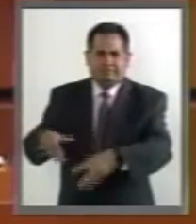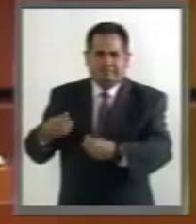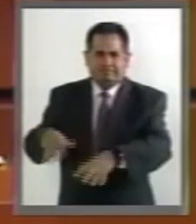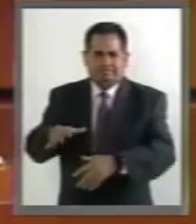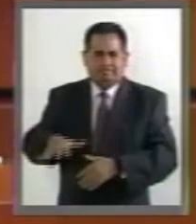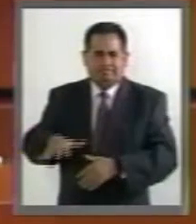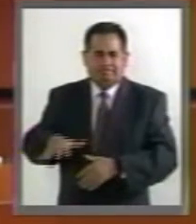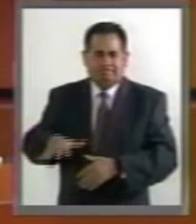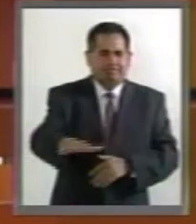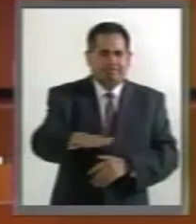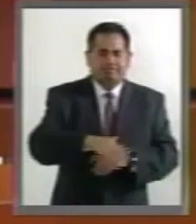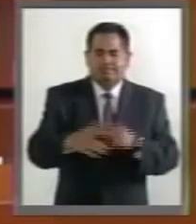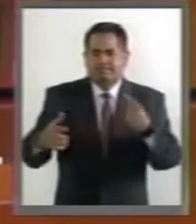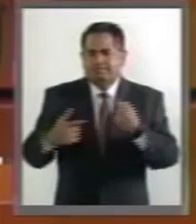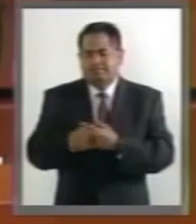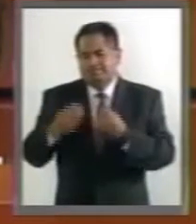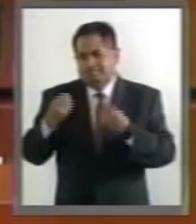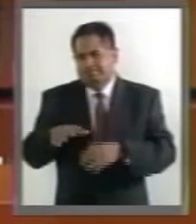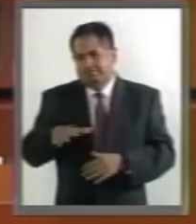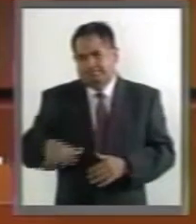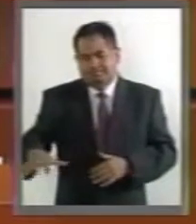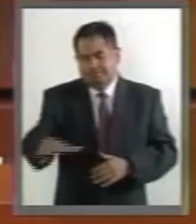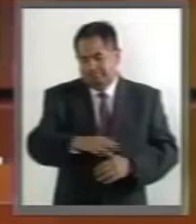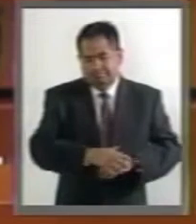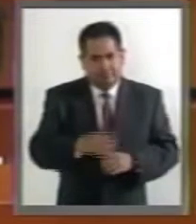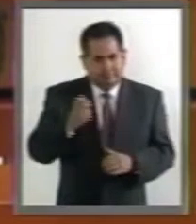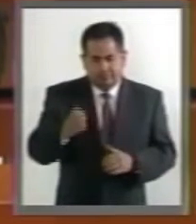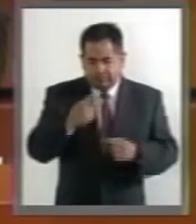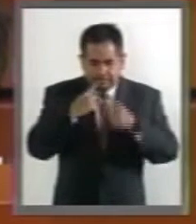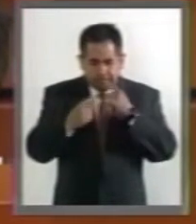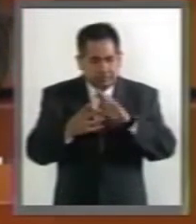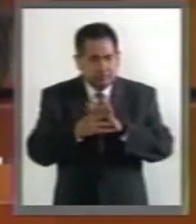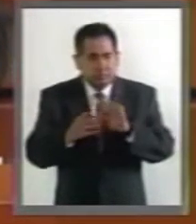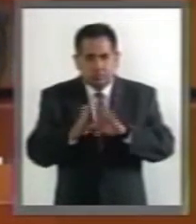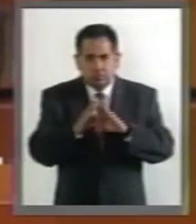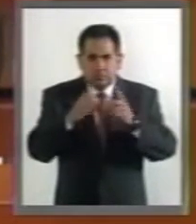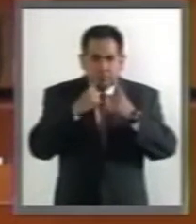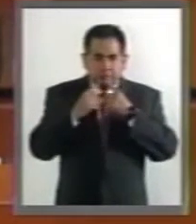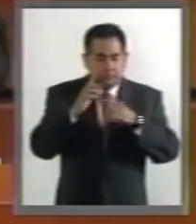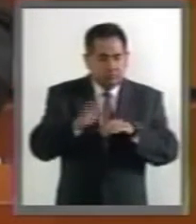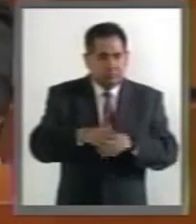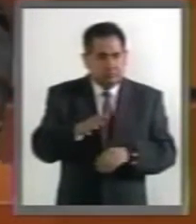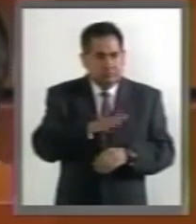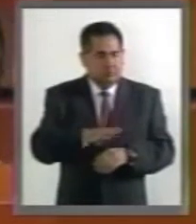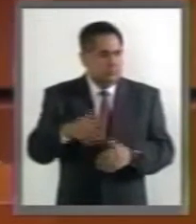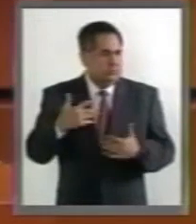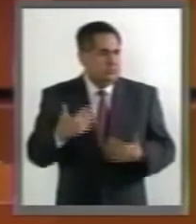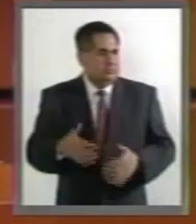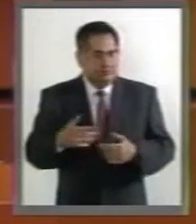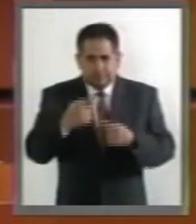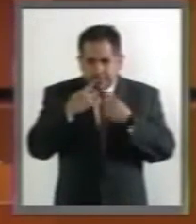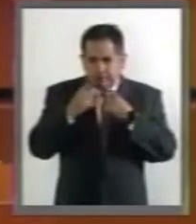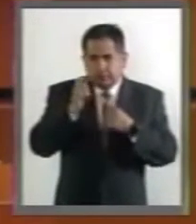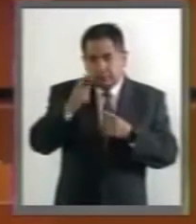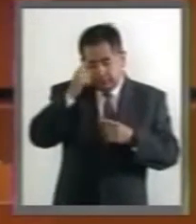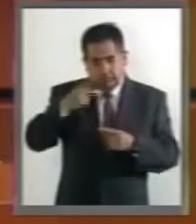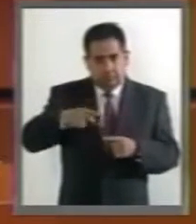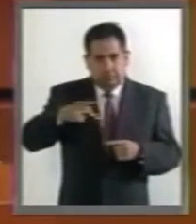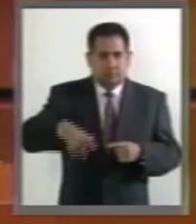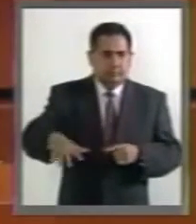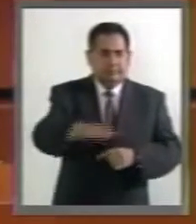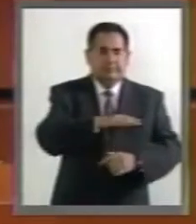y actividades productivas. Estos derrames representan quizá la afectación más alarmante e impactante para la